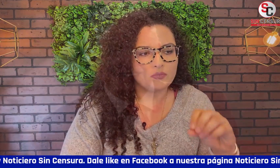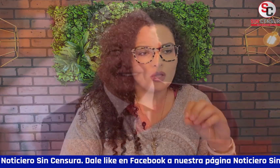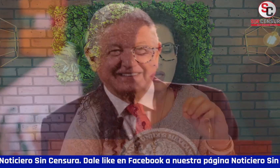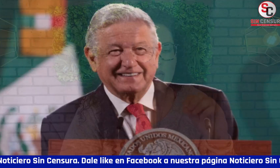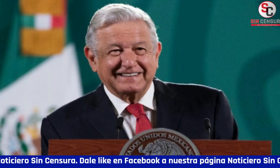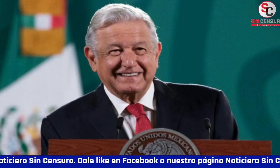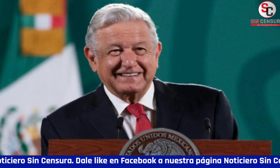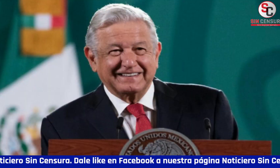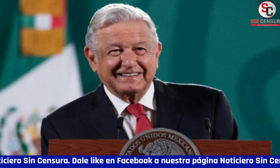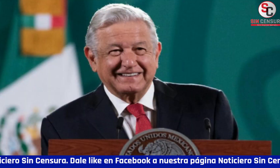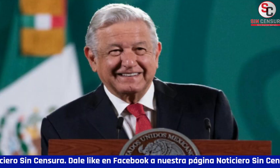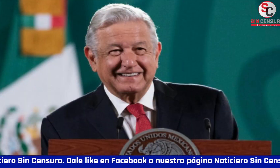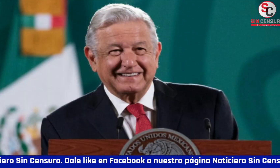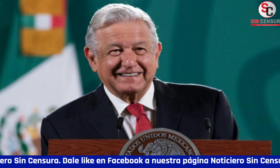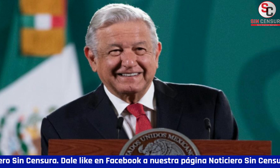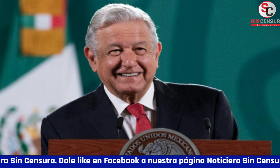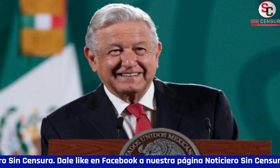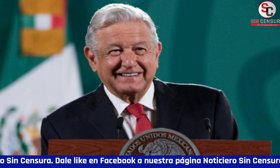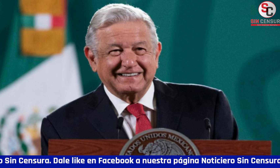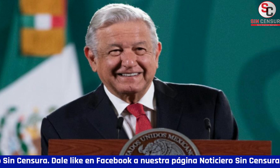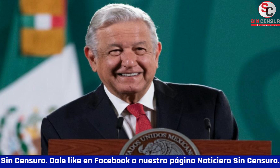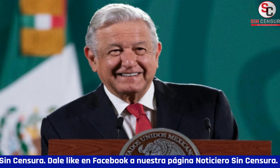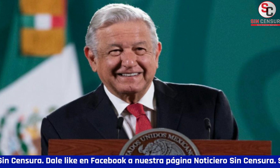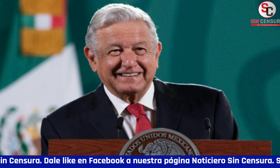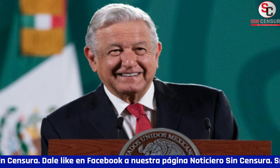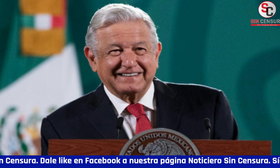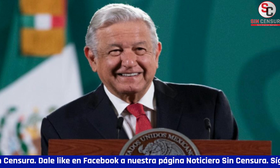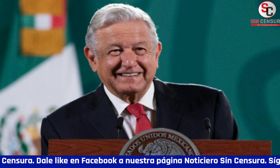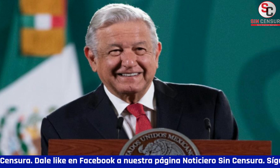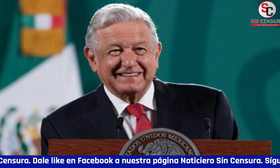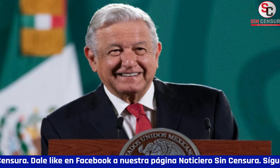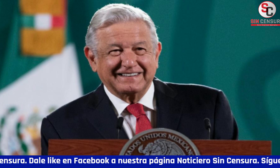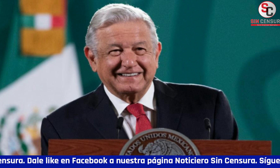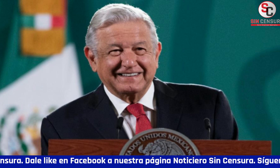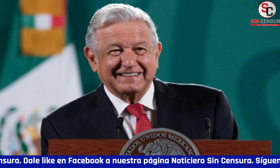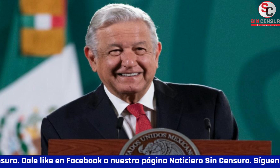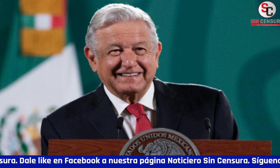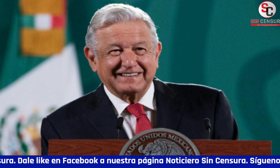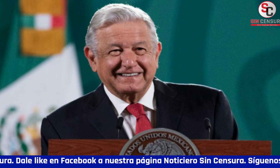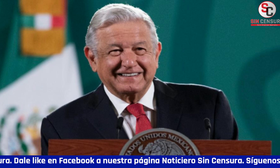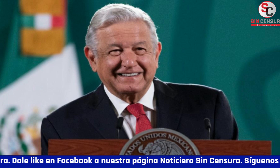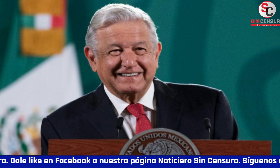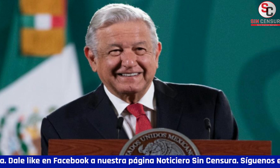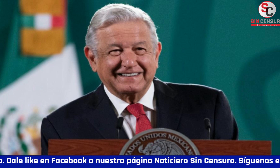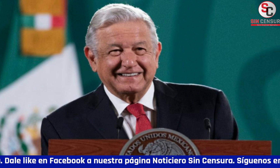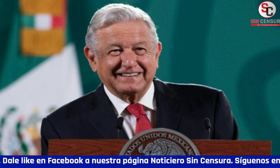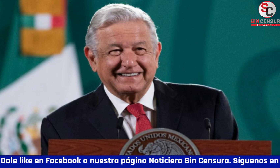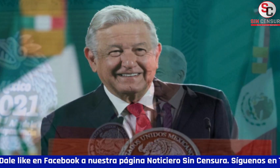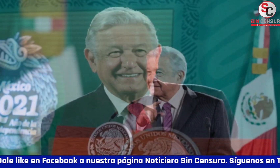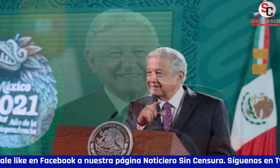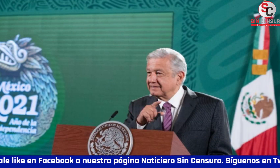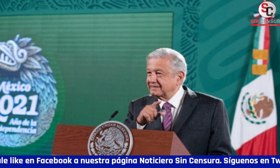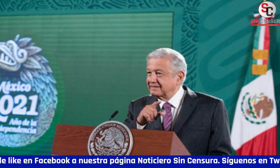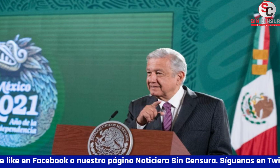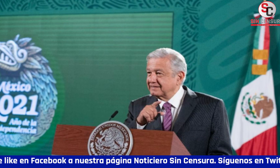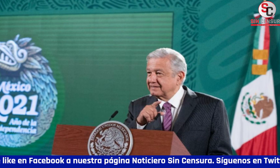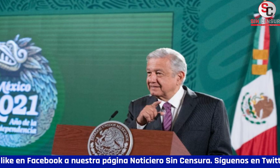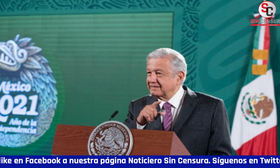sábado. Este es un discurso, usted me va a disculpar, que el presidente López Obrador da en el